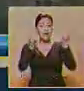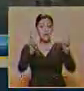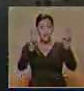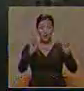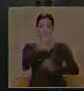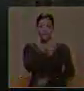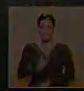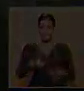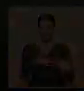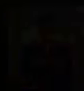mandatario estadounidense.